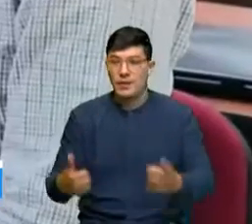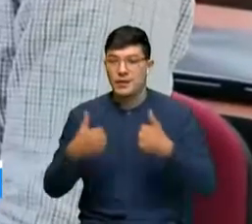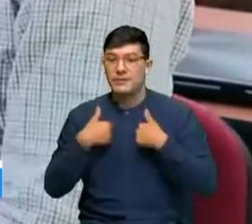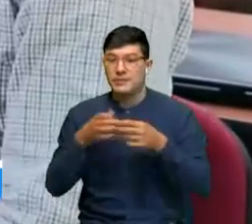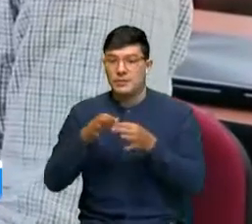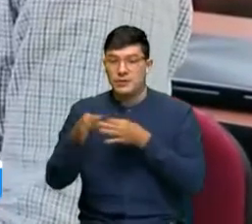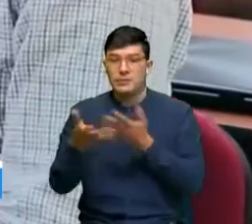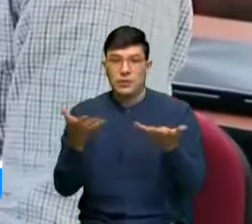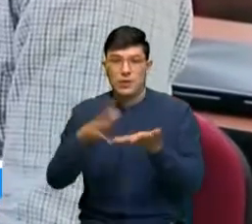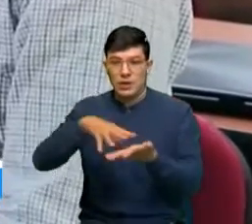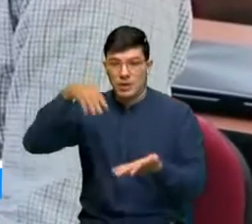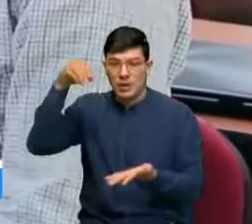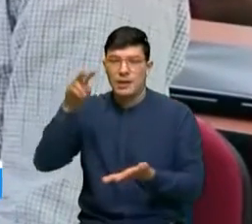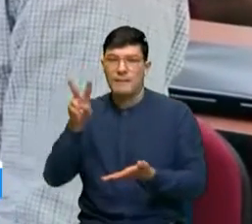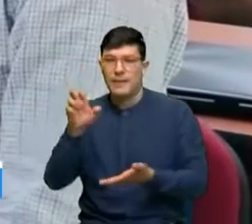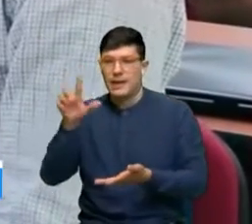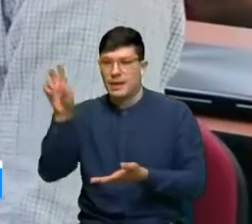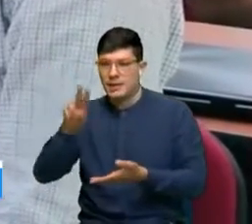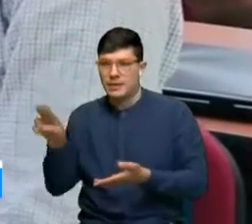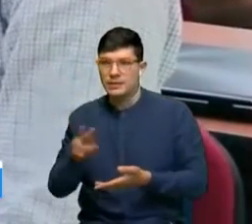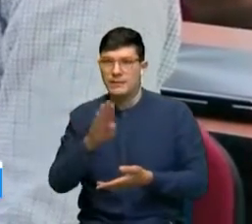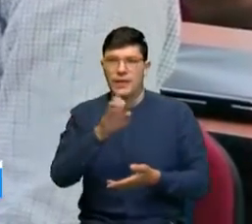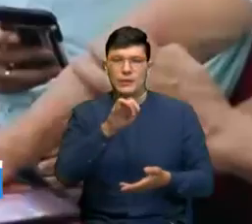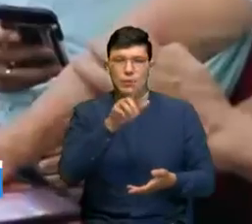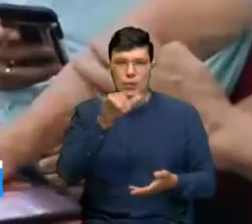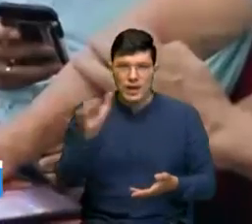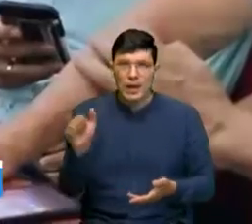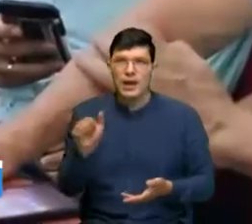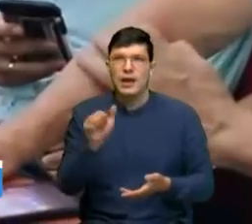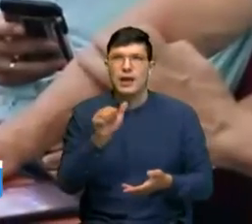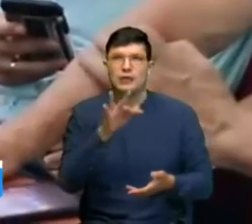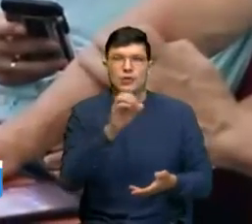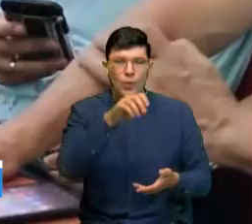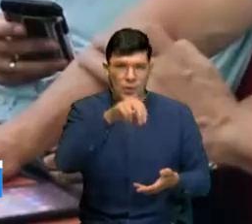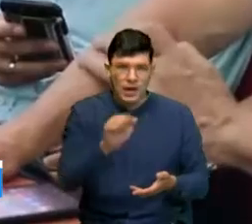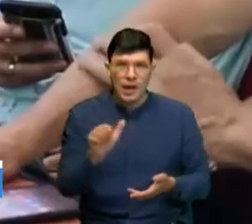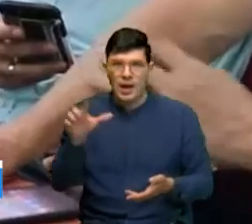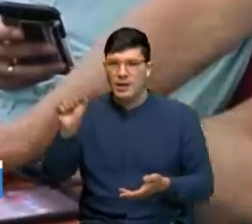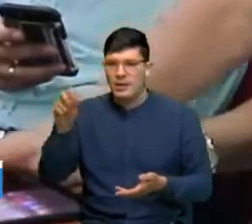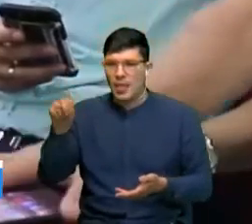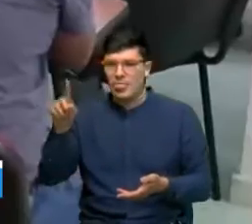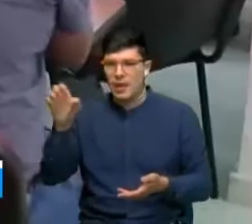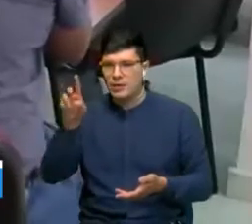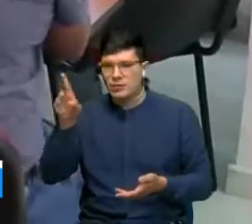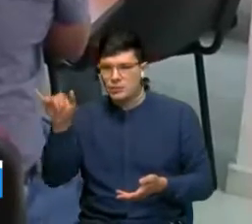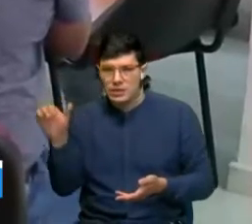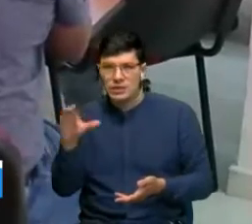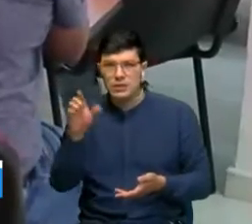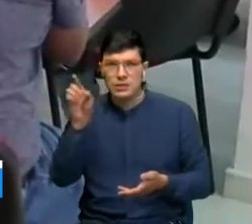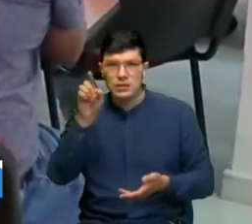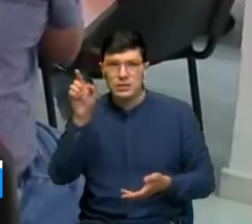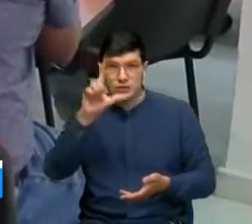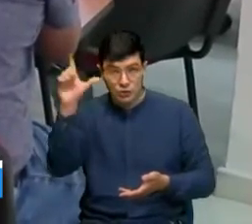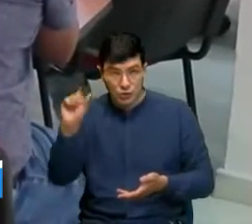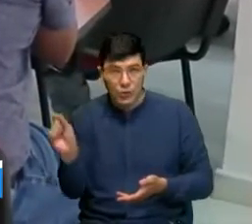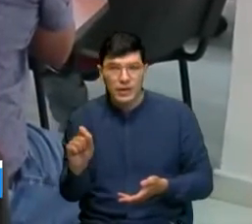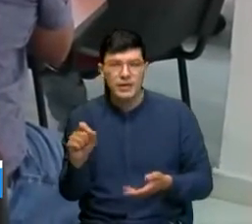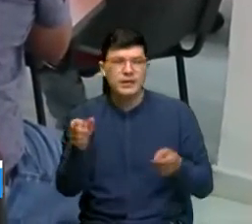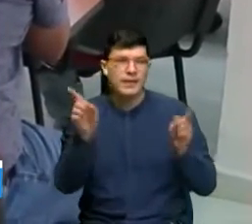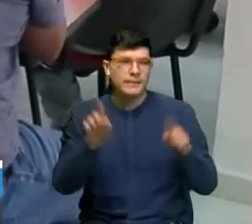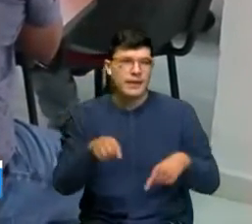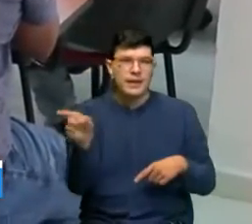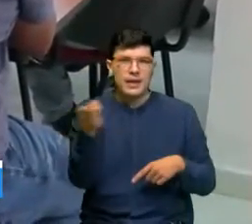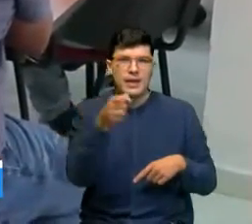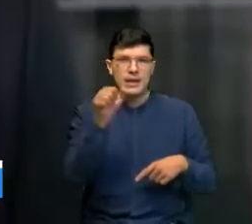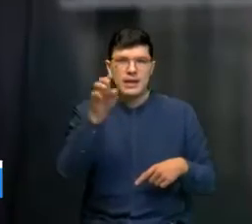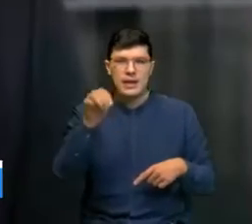de Málaga, Vélez, Betulia, Tona, Landázuri, La Belleza, San Vicente de Chucurí, Sucre y Gámbita. En total estamos hablando